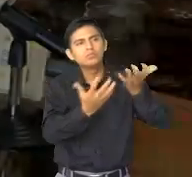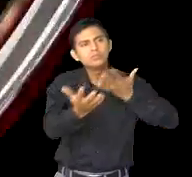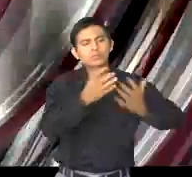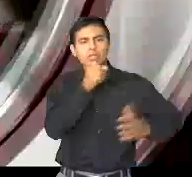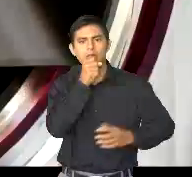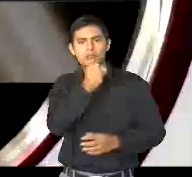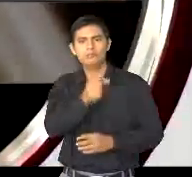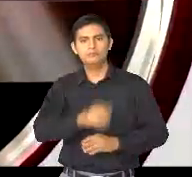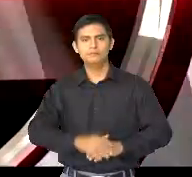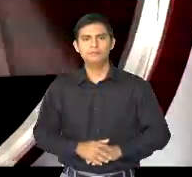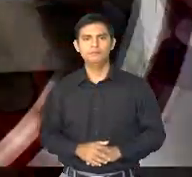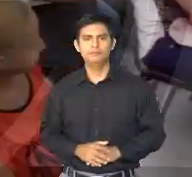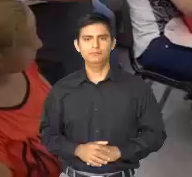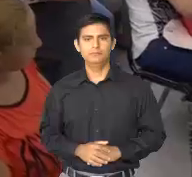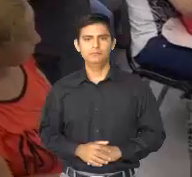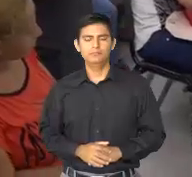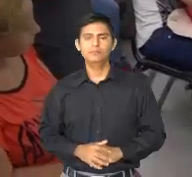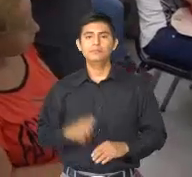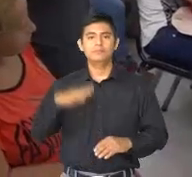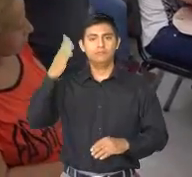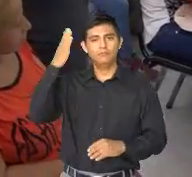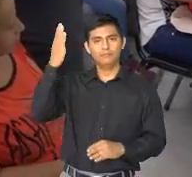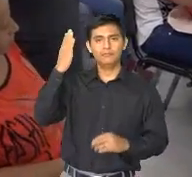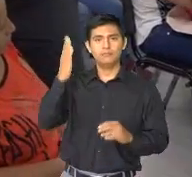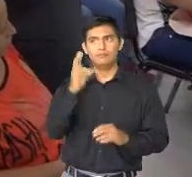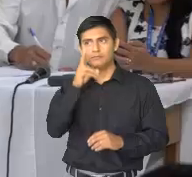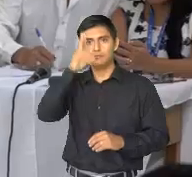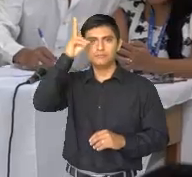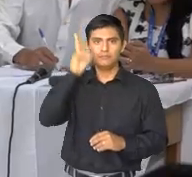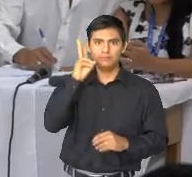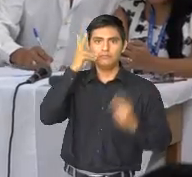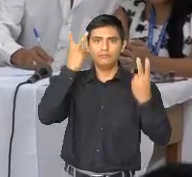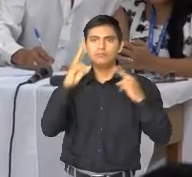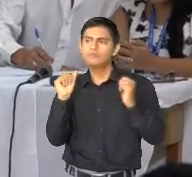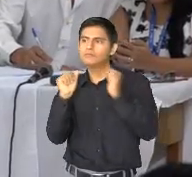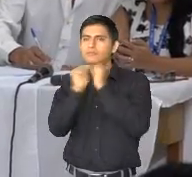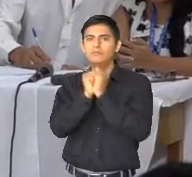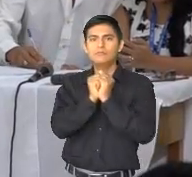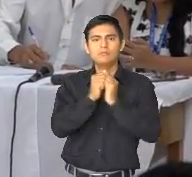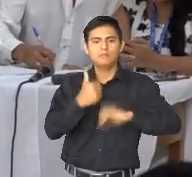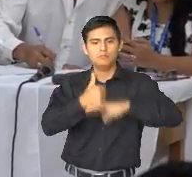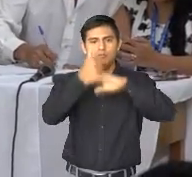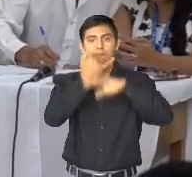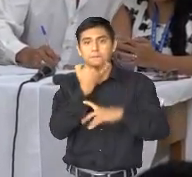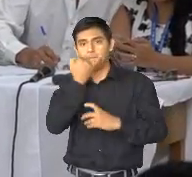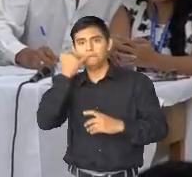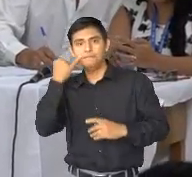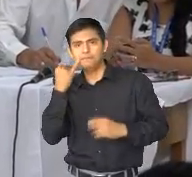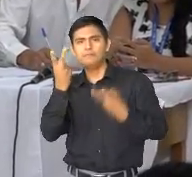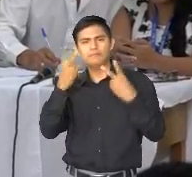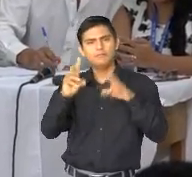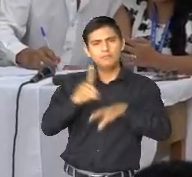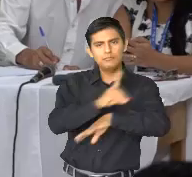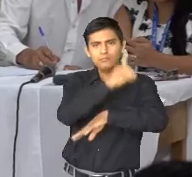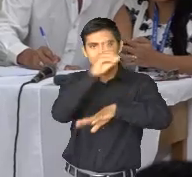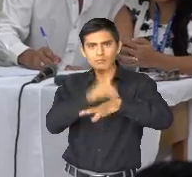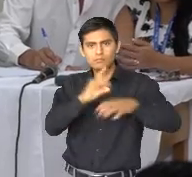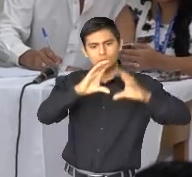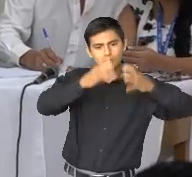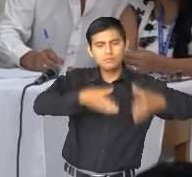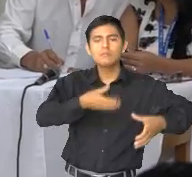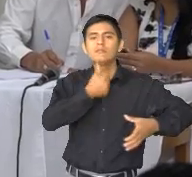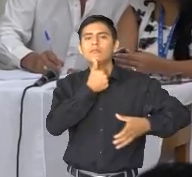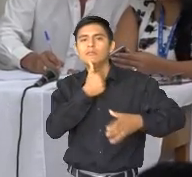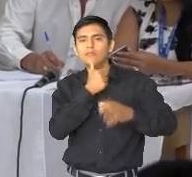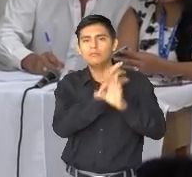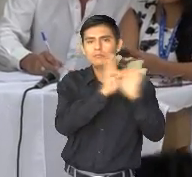trataron. El señor alcalde Vinicio Vega, en compañía del concejal Javier Pazmiño y de los directores de Agua Potable,